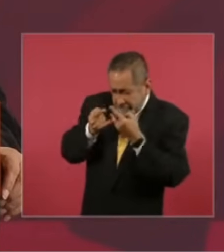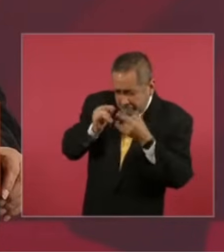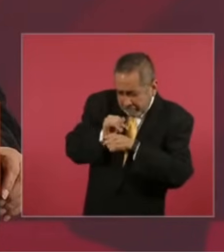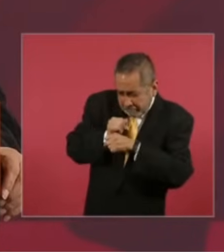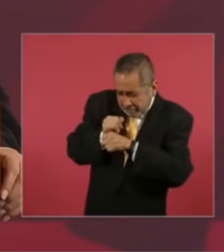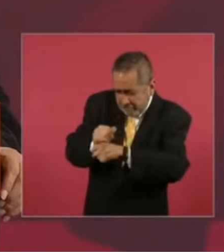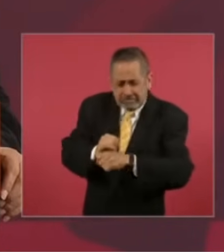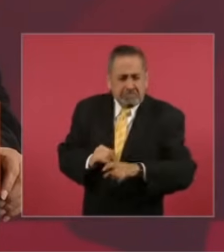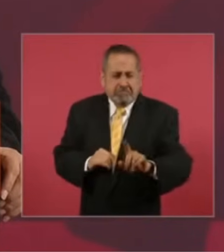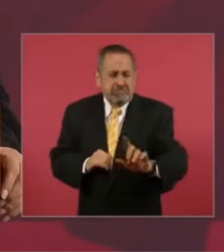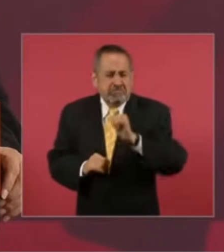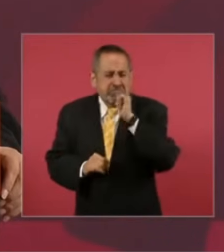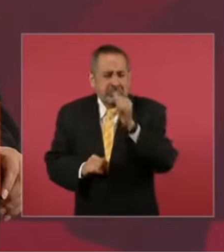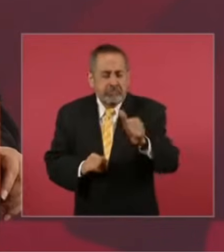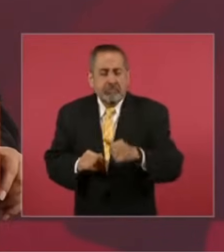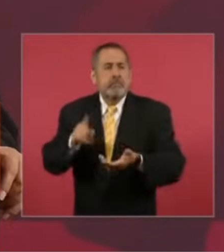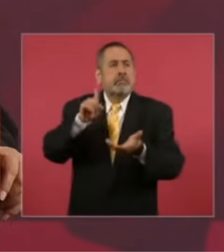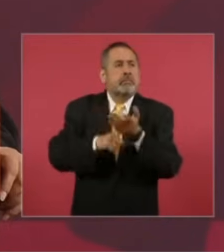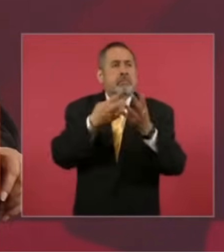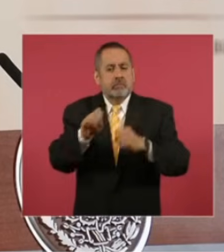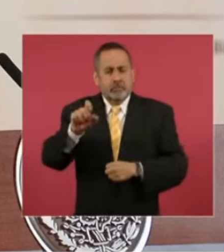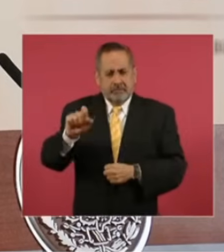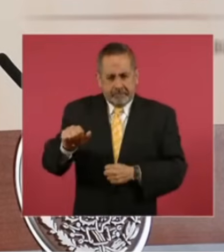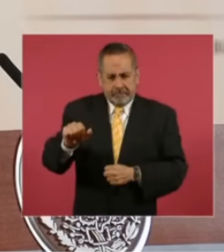en los 26, 27, hagan el análisis,